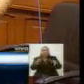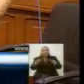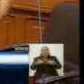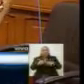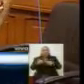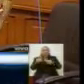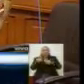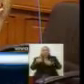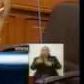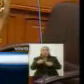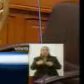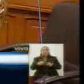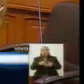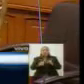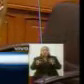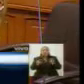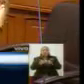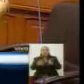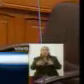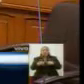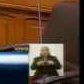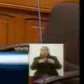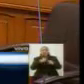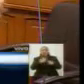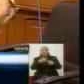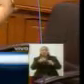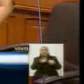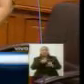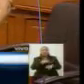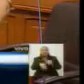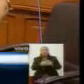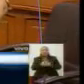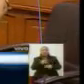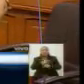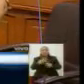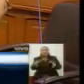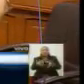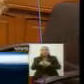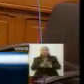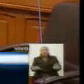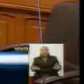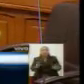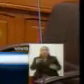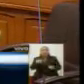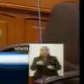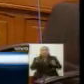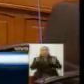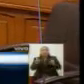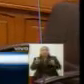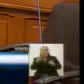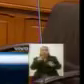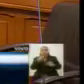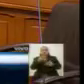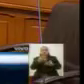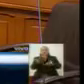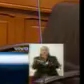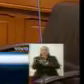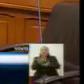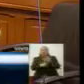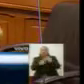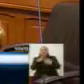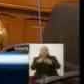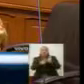asumir ni voy a permitir que el Congreso asuma responsabilidades que no nos compete a la oposición. Este asunto son expedientes que